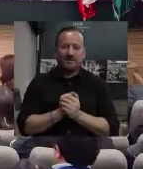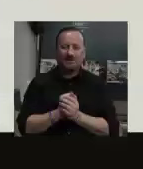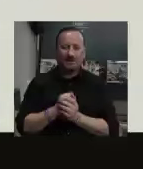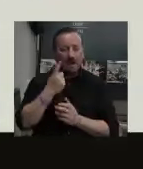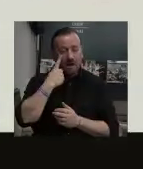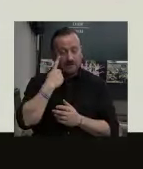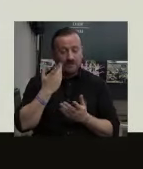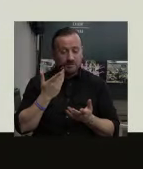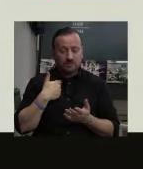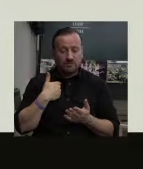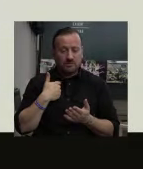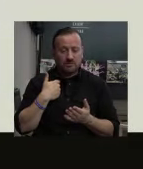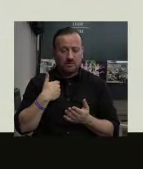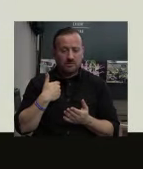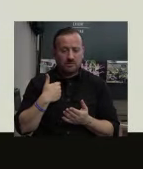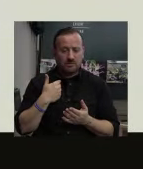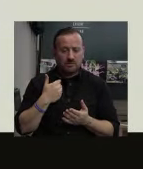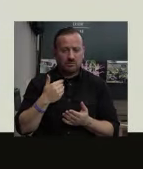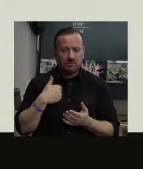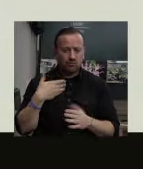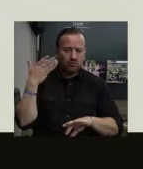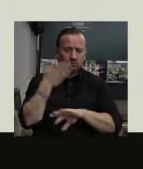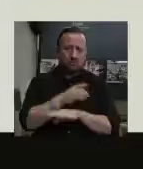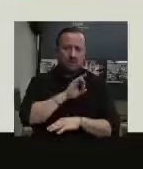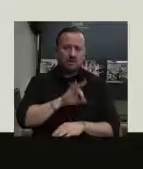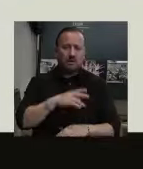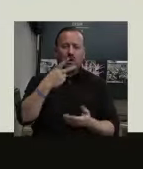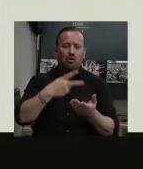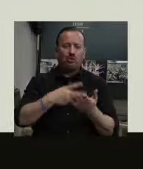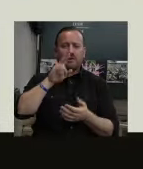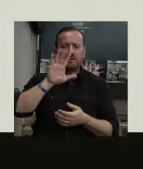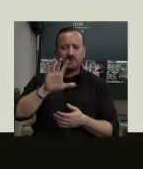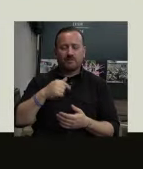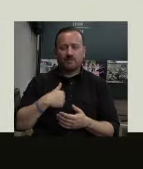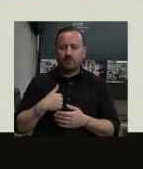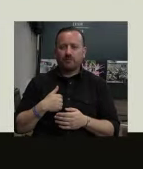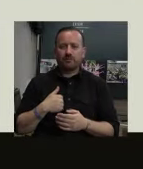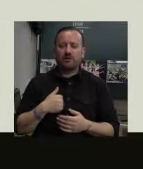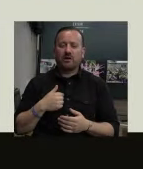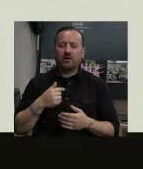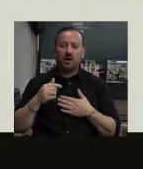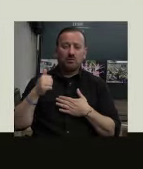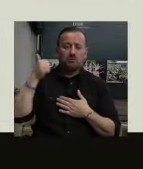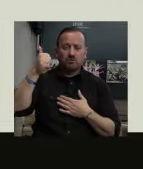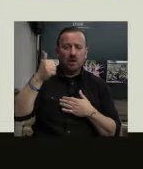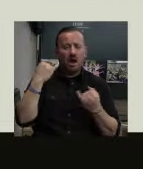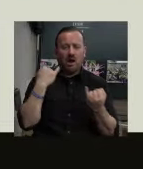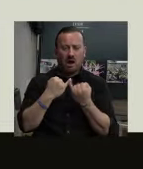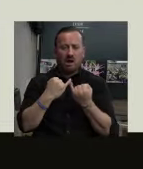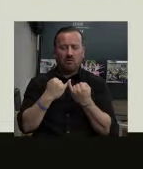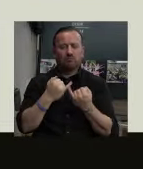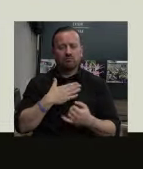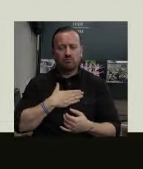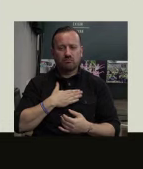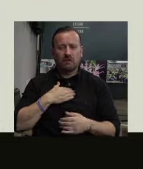yo llegué a efid en el 2005 el rector un gran amigo me